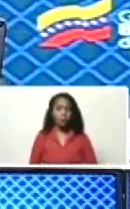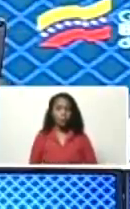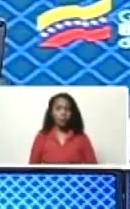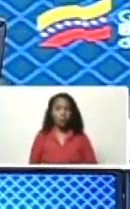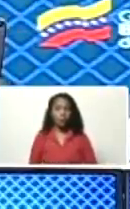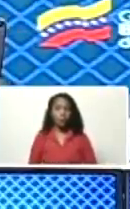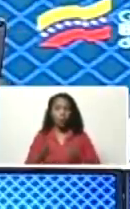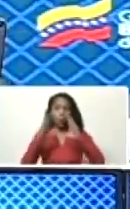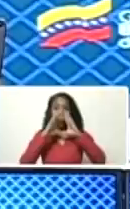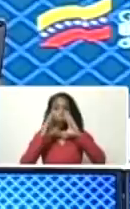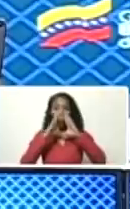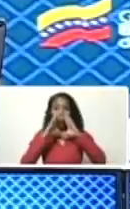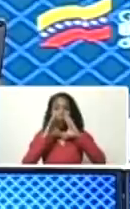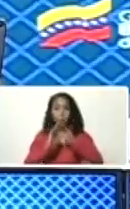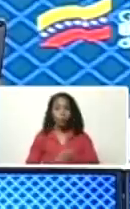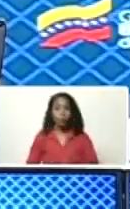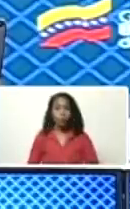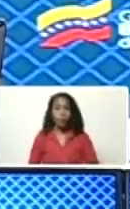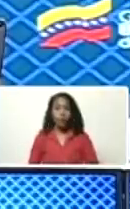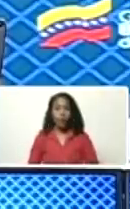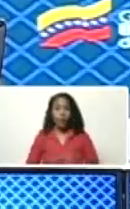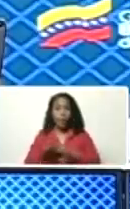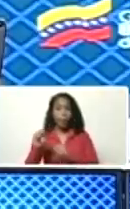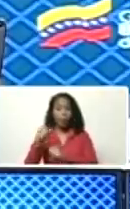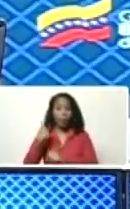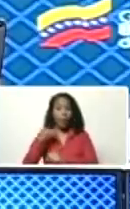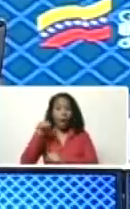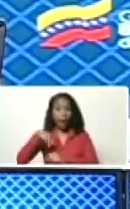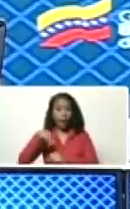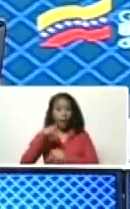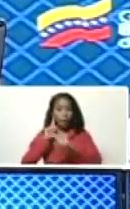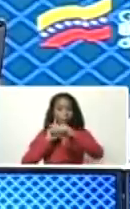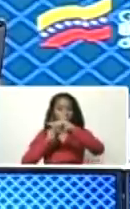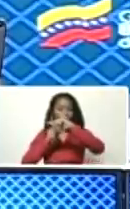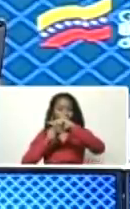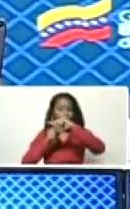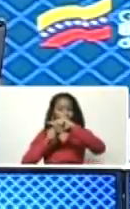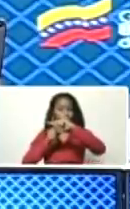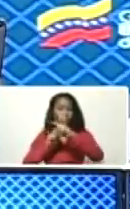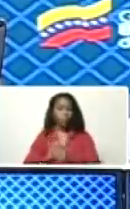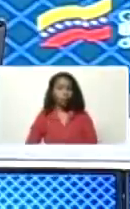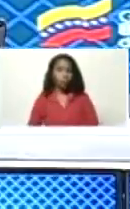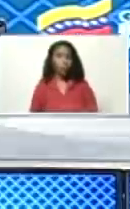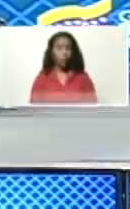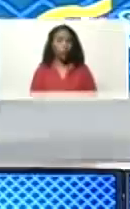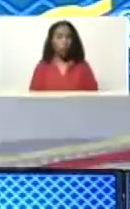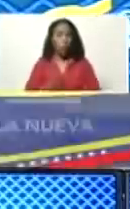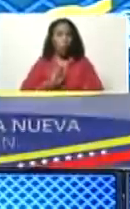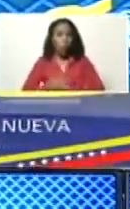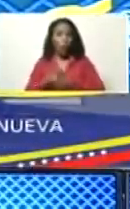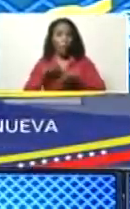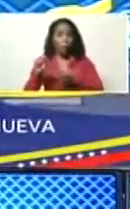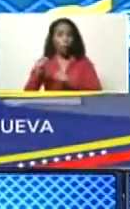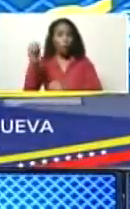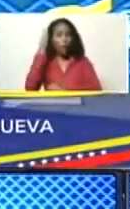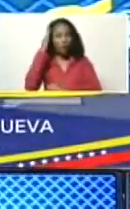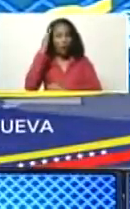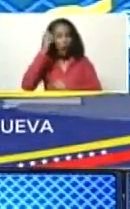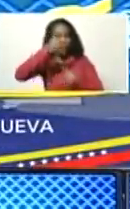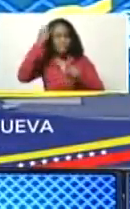lo confesaron, y el imperialismo lo tenía aquí en la mira, porque el imperialismo sabía el